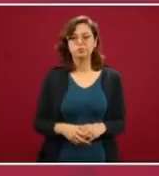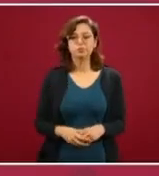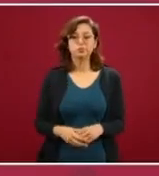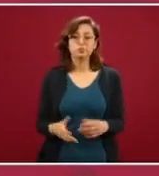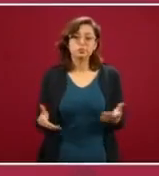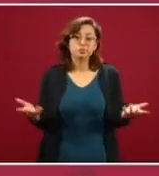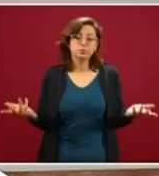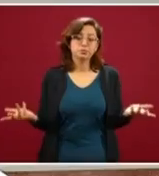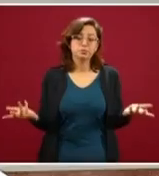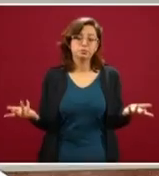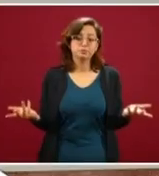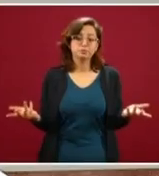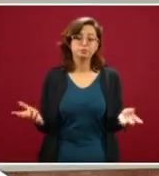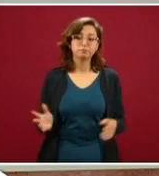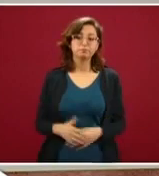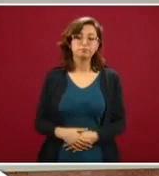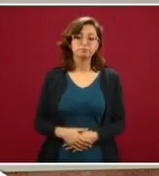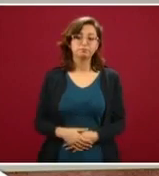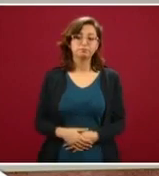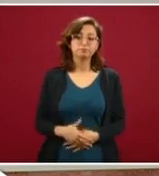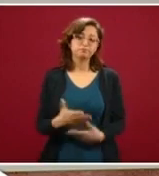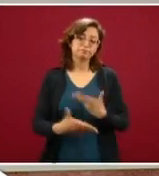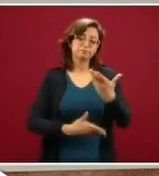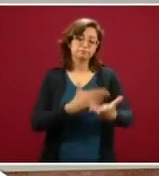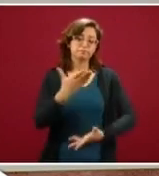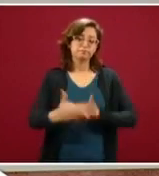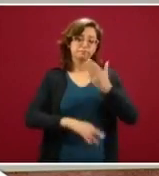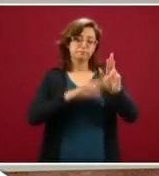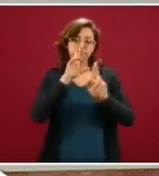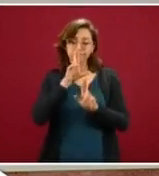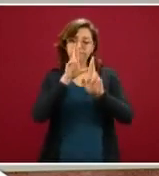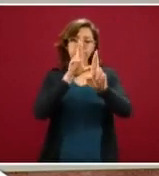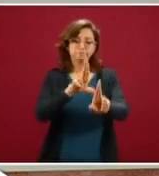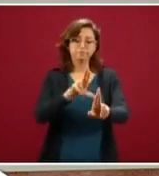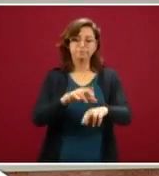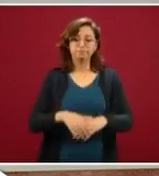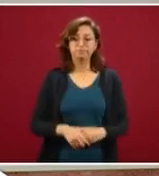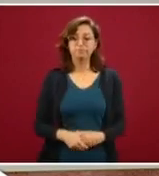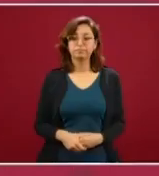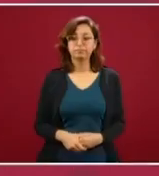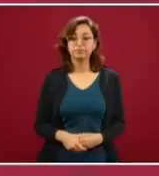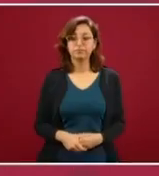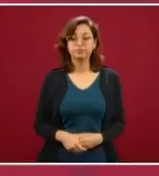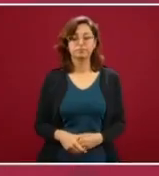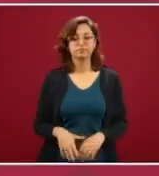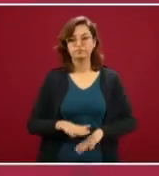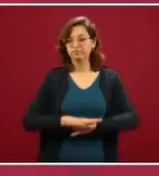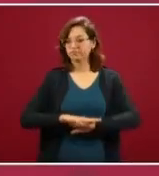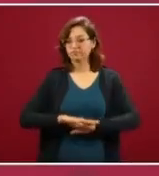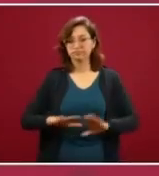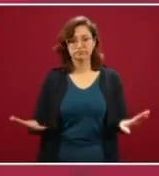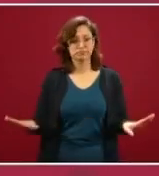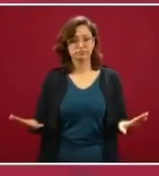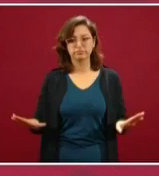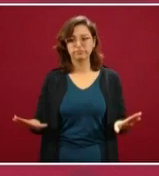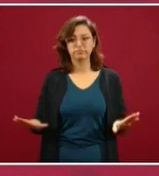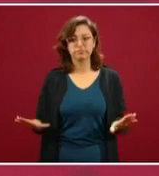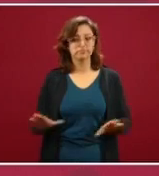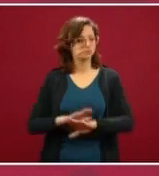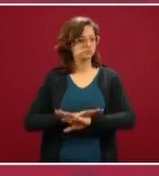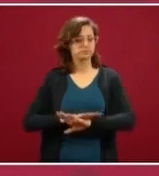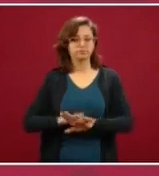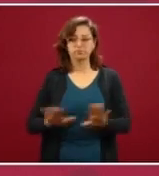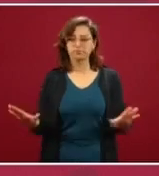sea, lo digo respetuosamente, pues, pero ya no, ya